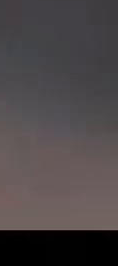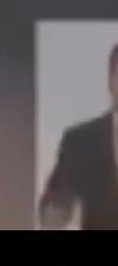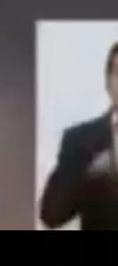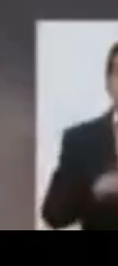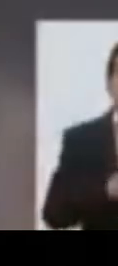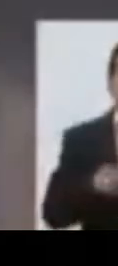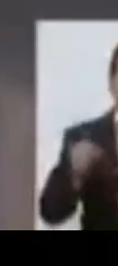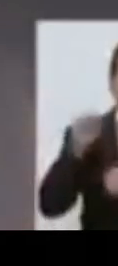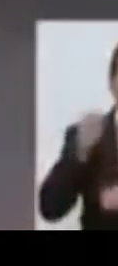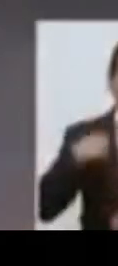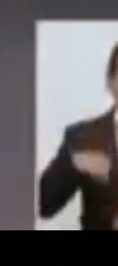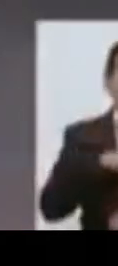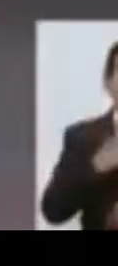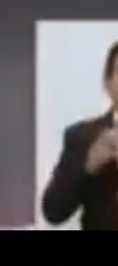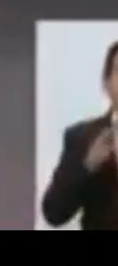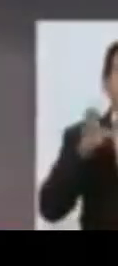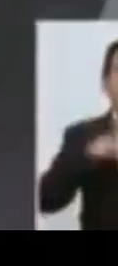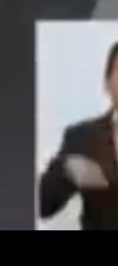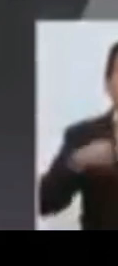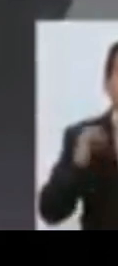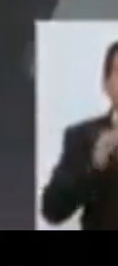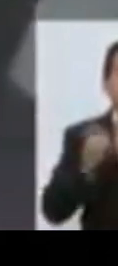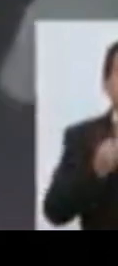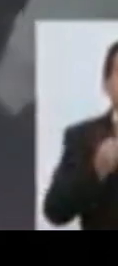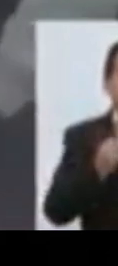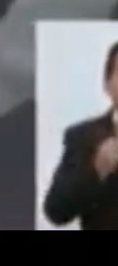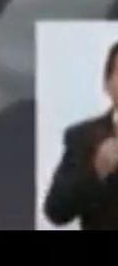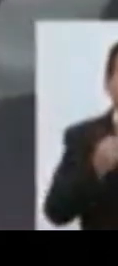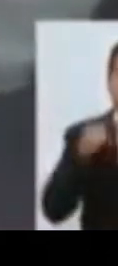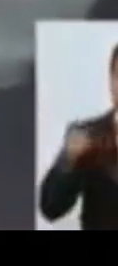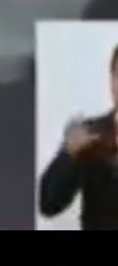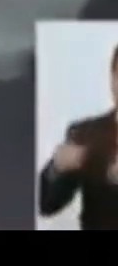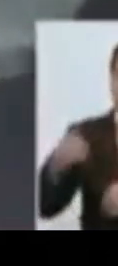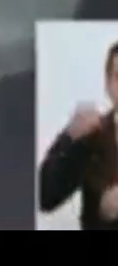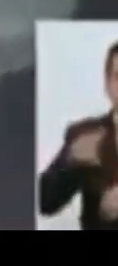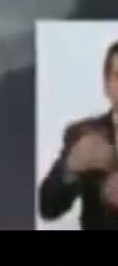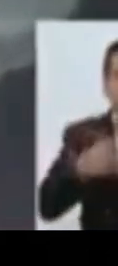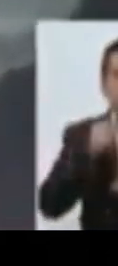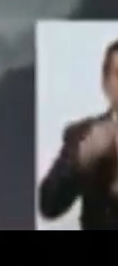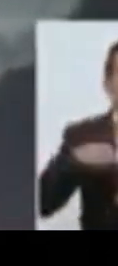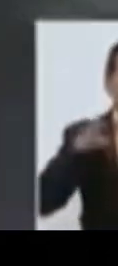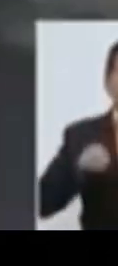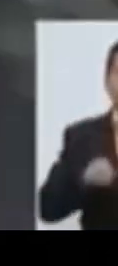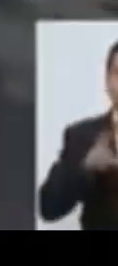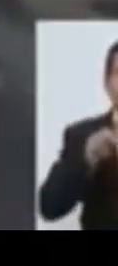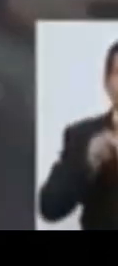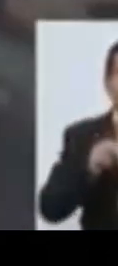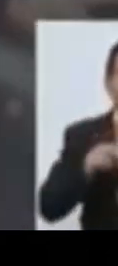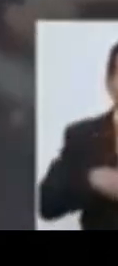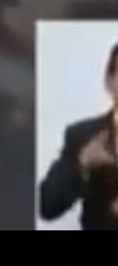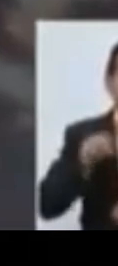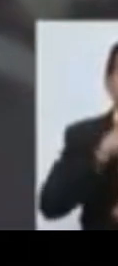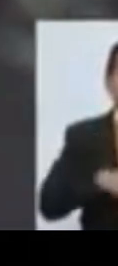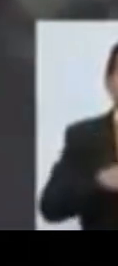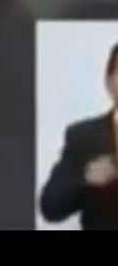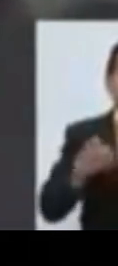que el movimiento al socialismo quiere tomar las instituciones como Cresco Tazaguapar. No, nosotros no, nuestro interés es ese,